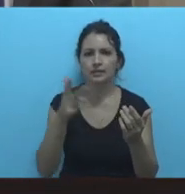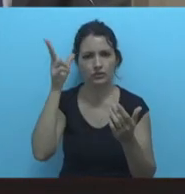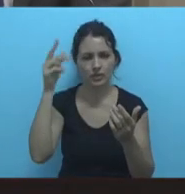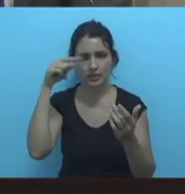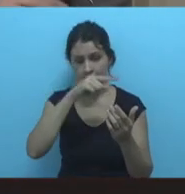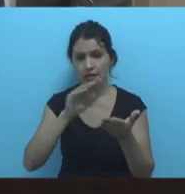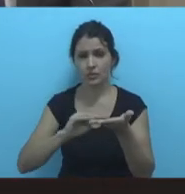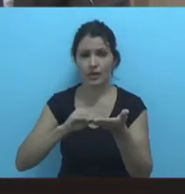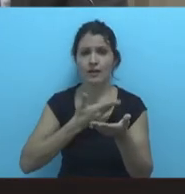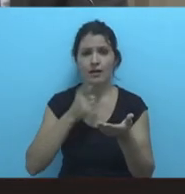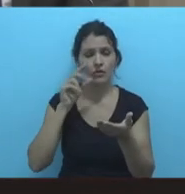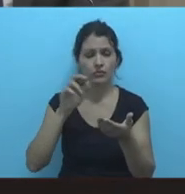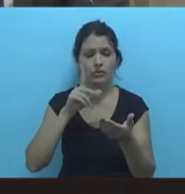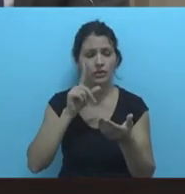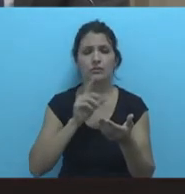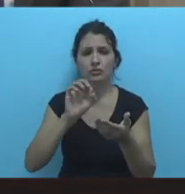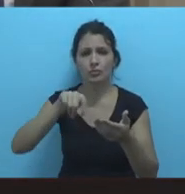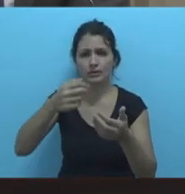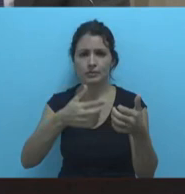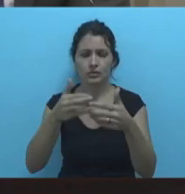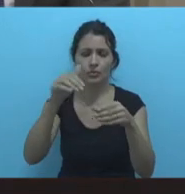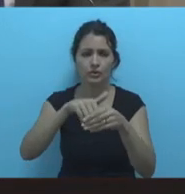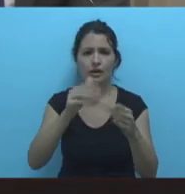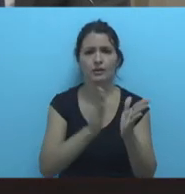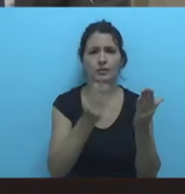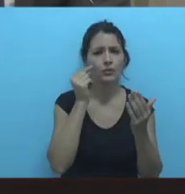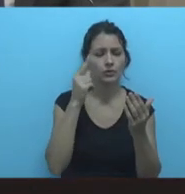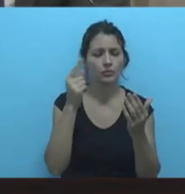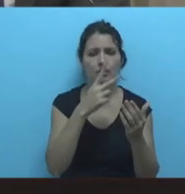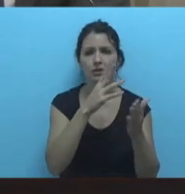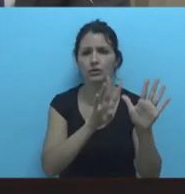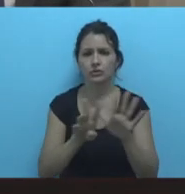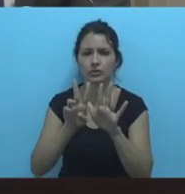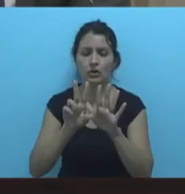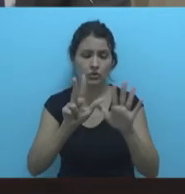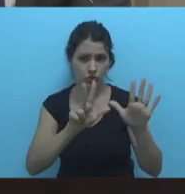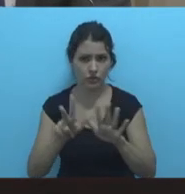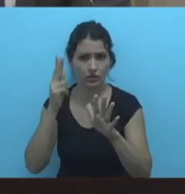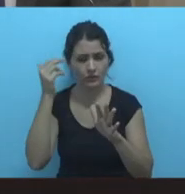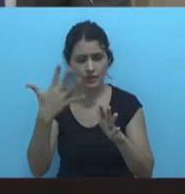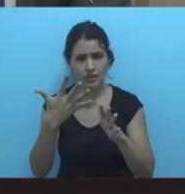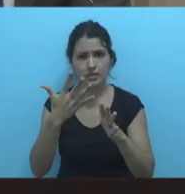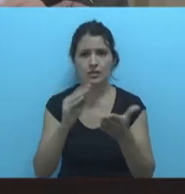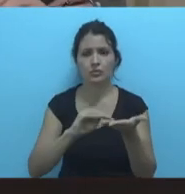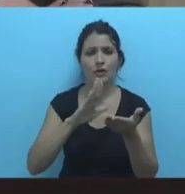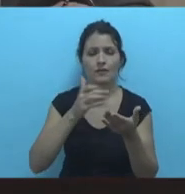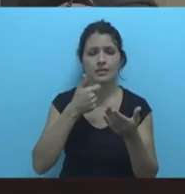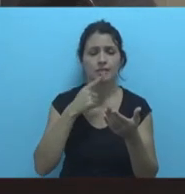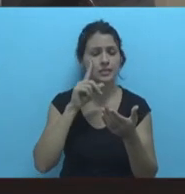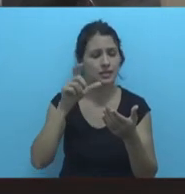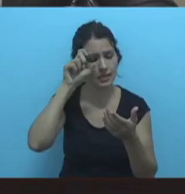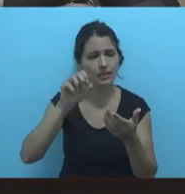42.387, diputada Florito, preferencia para una sesión. Expediente 41.895, diputado Basile, preferencia para